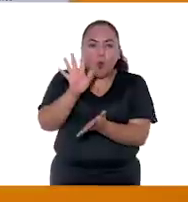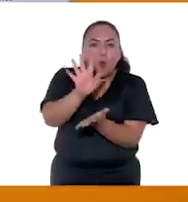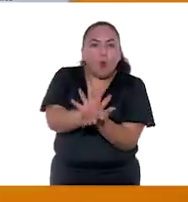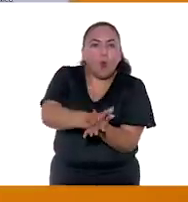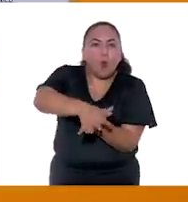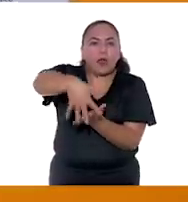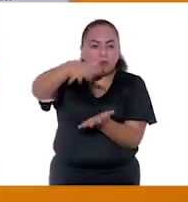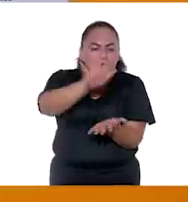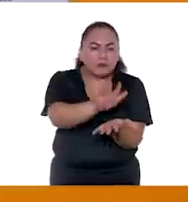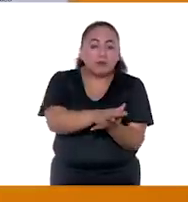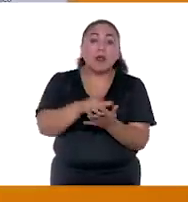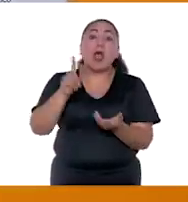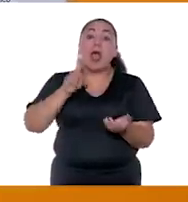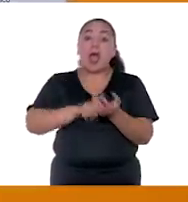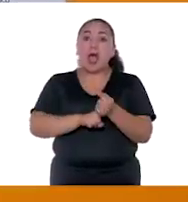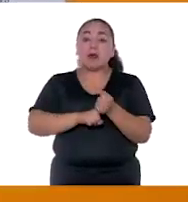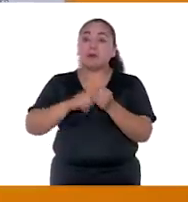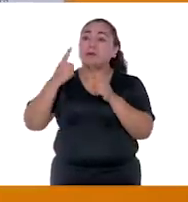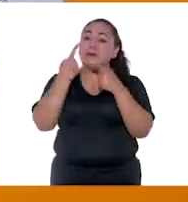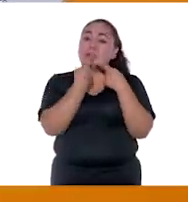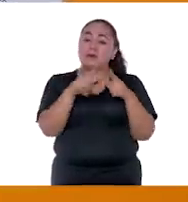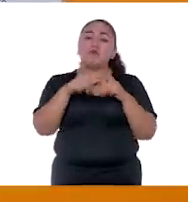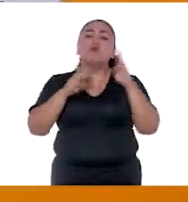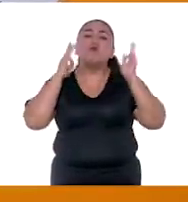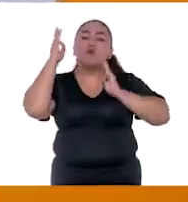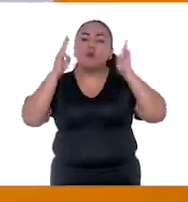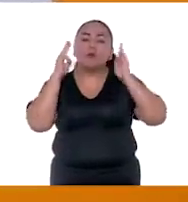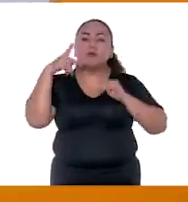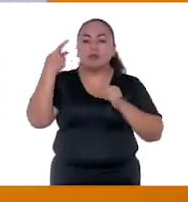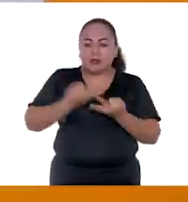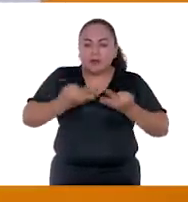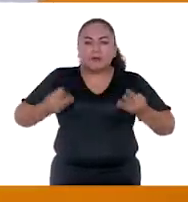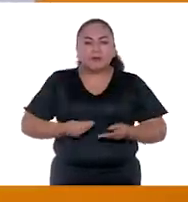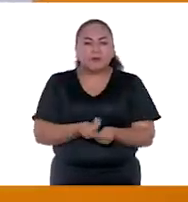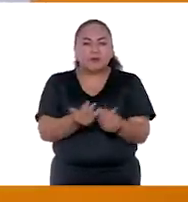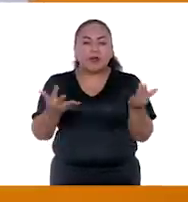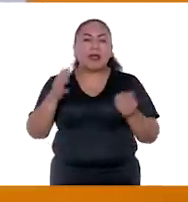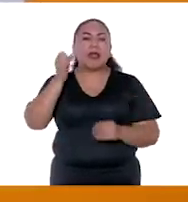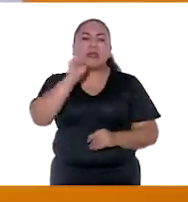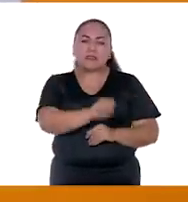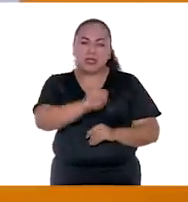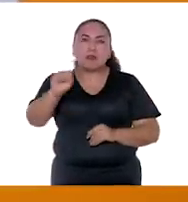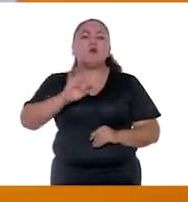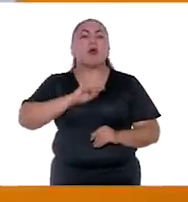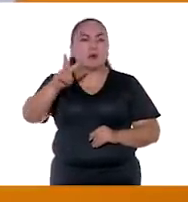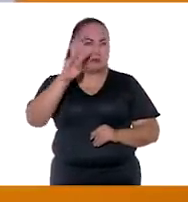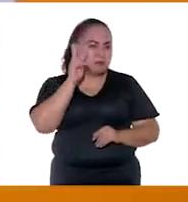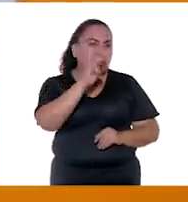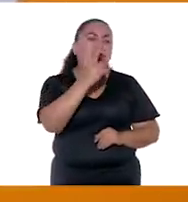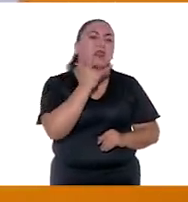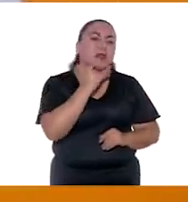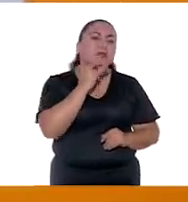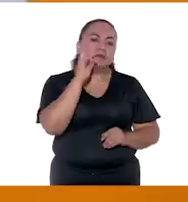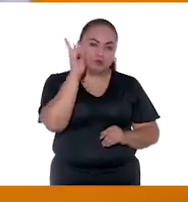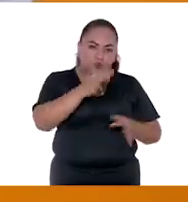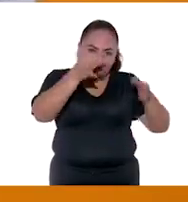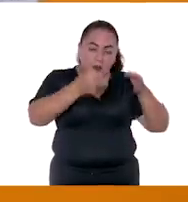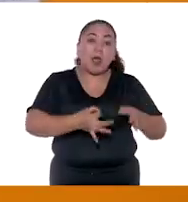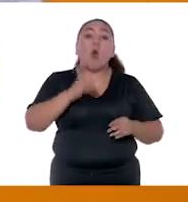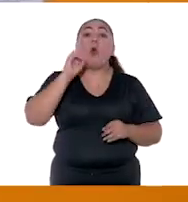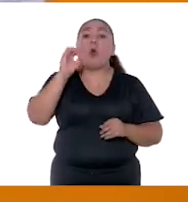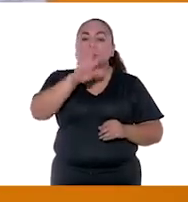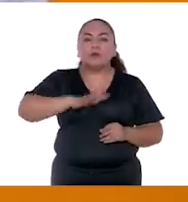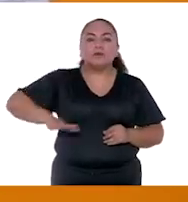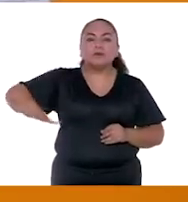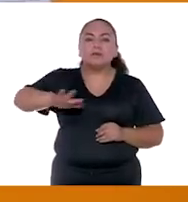La colección de fósiles pueden verla en el Museo del Desierto en Saltillo y también pueden visitar la zona